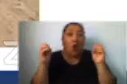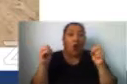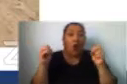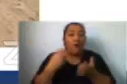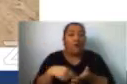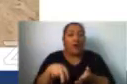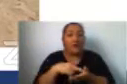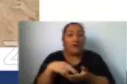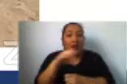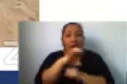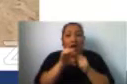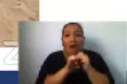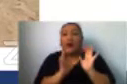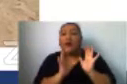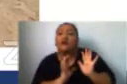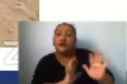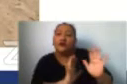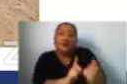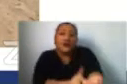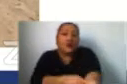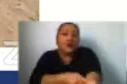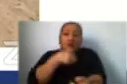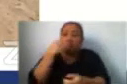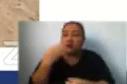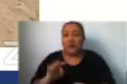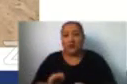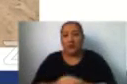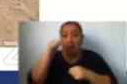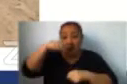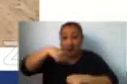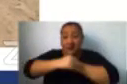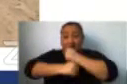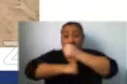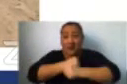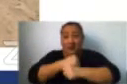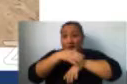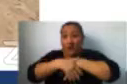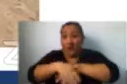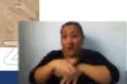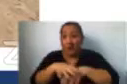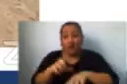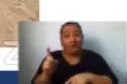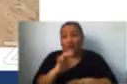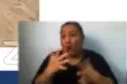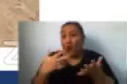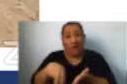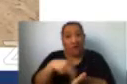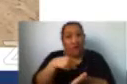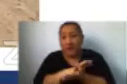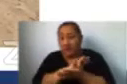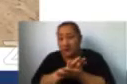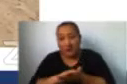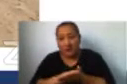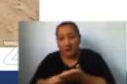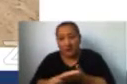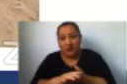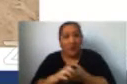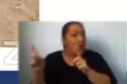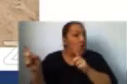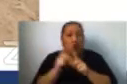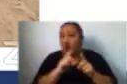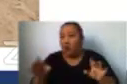identidad de este pueblo. Este año, en julio, no habrá fiesta. No debe haber